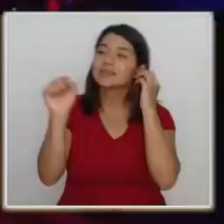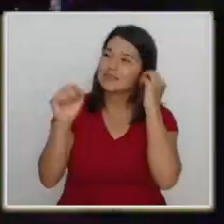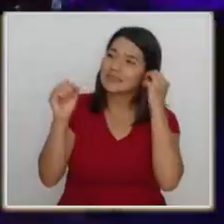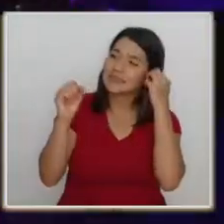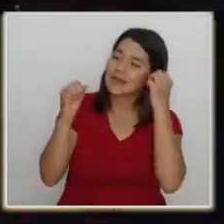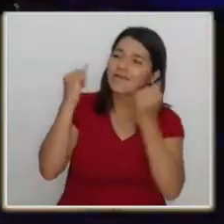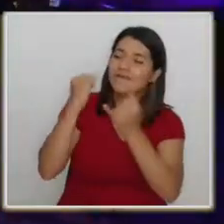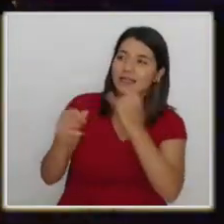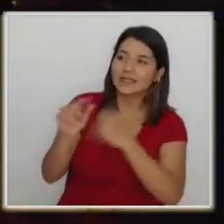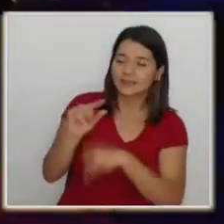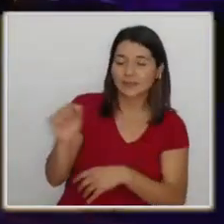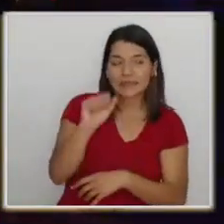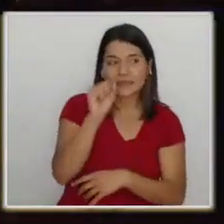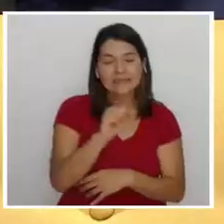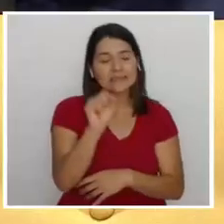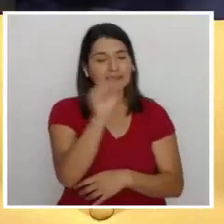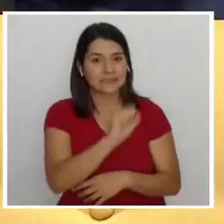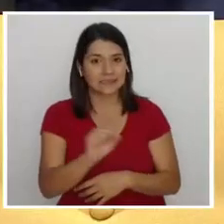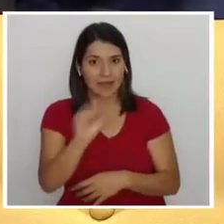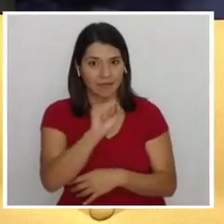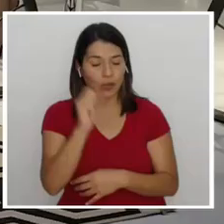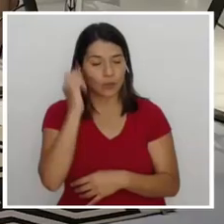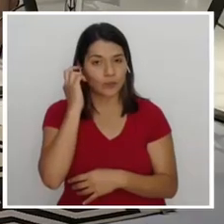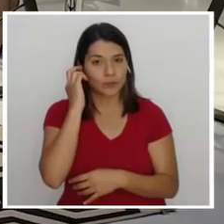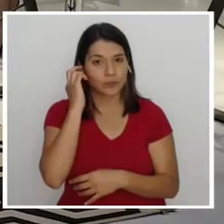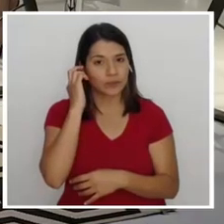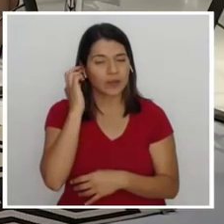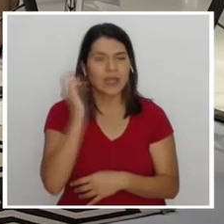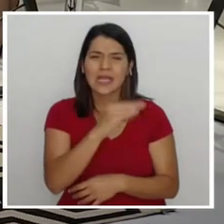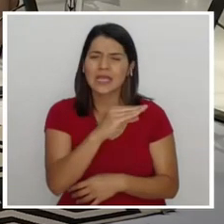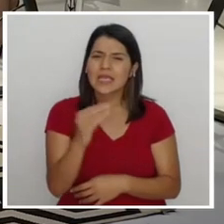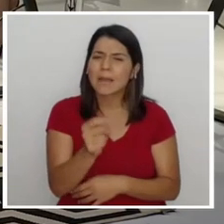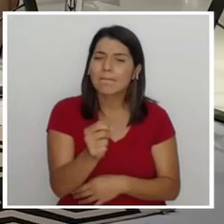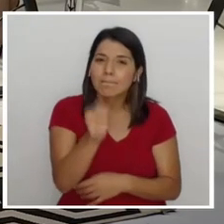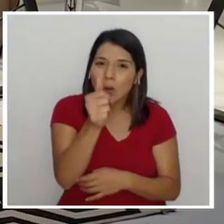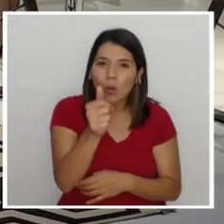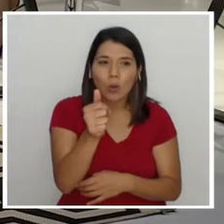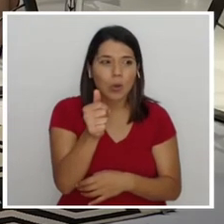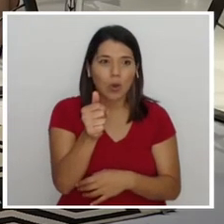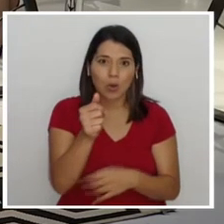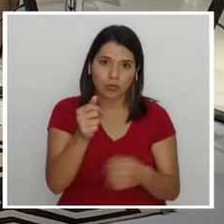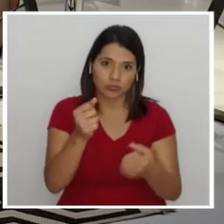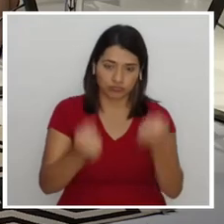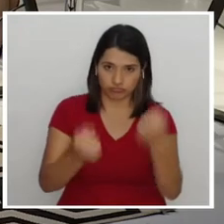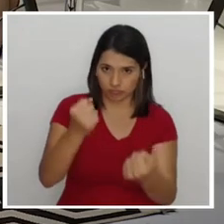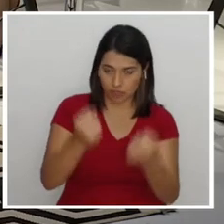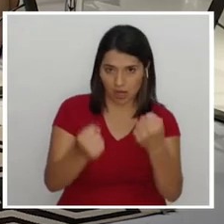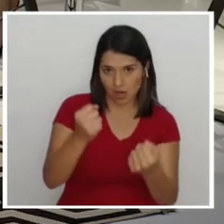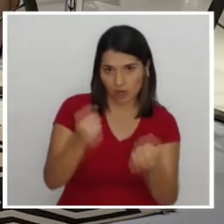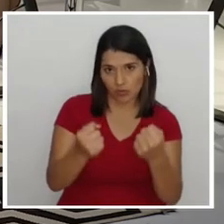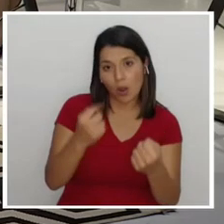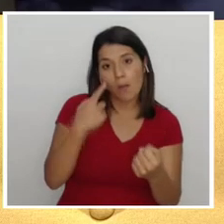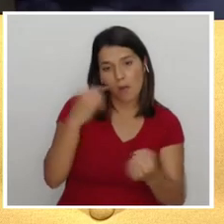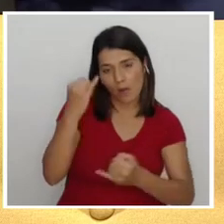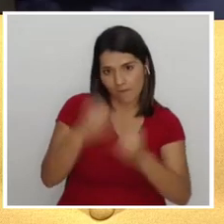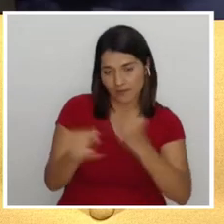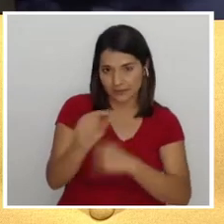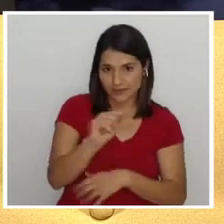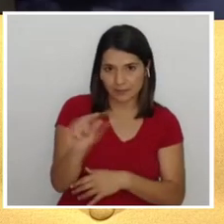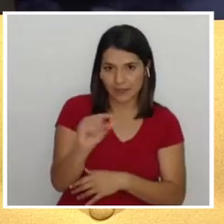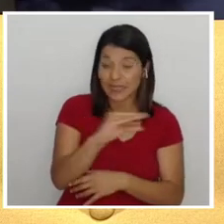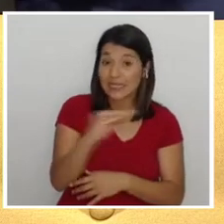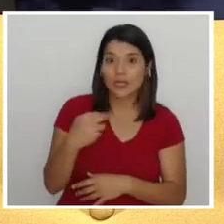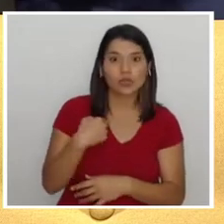sábado, y había poco tránsito por ser fin de semana, y llegamos